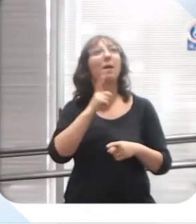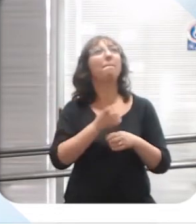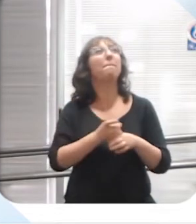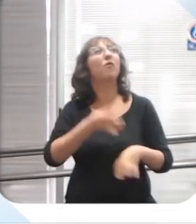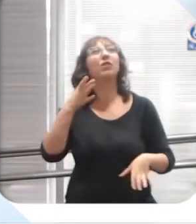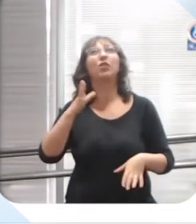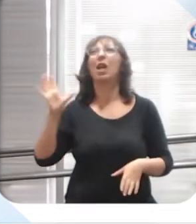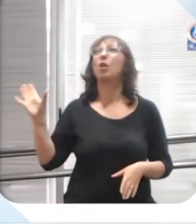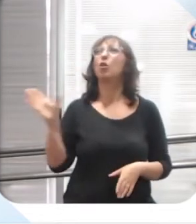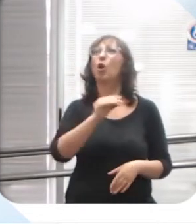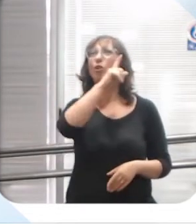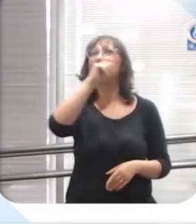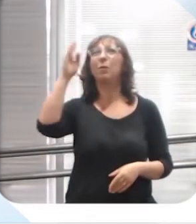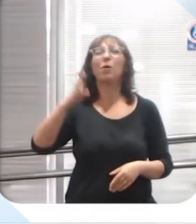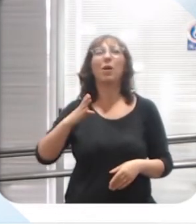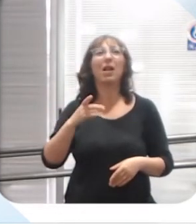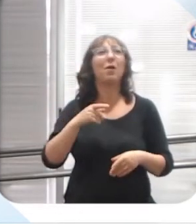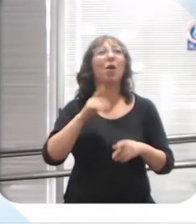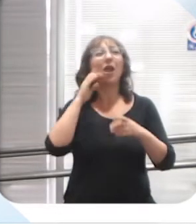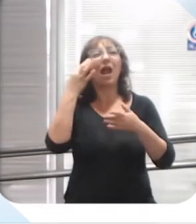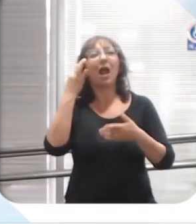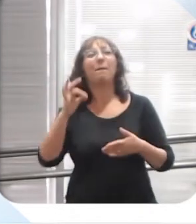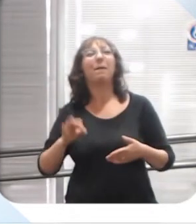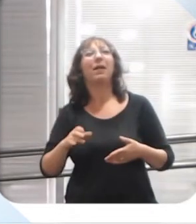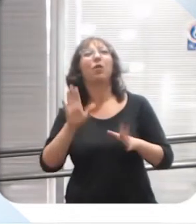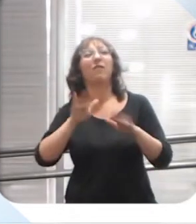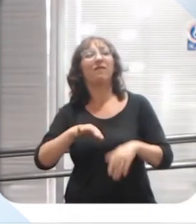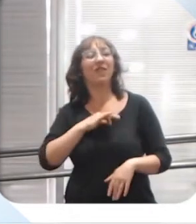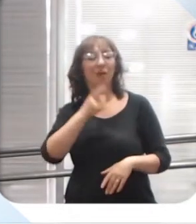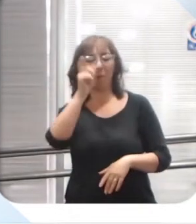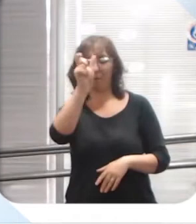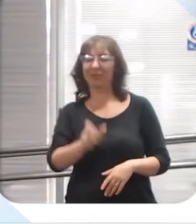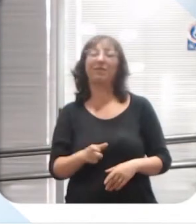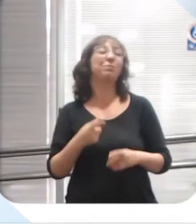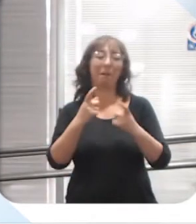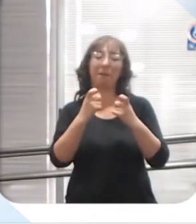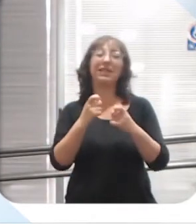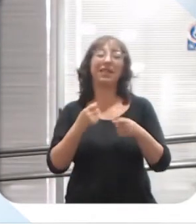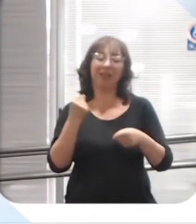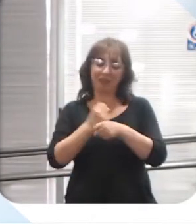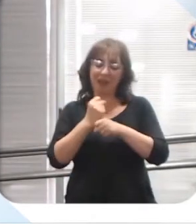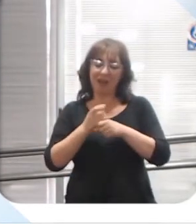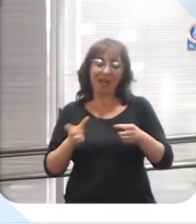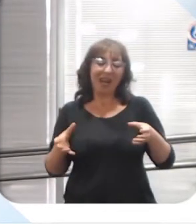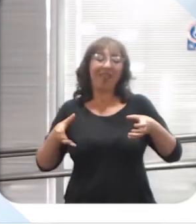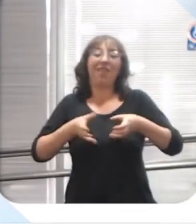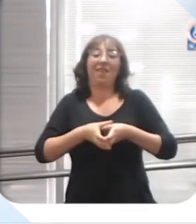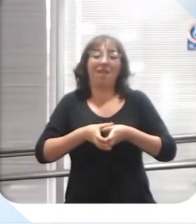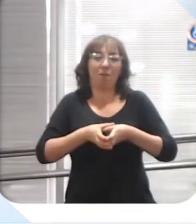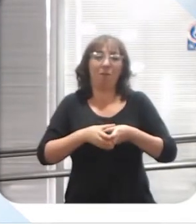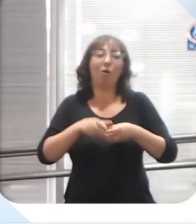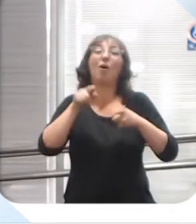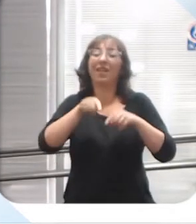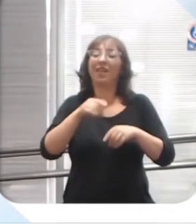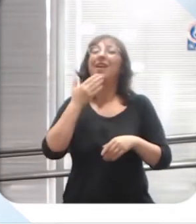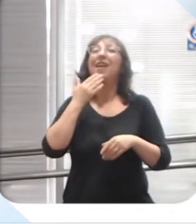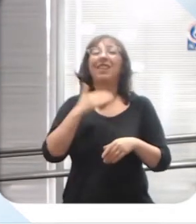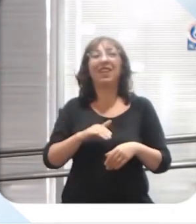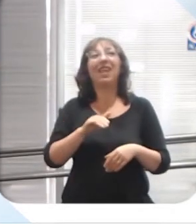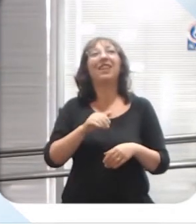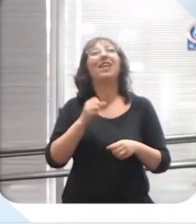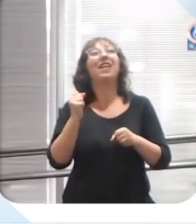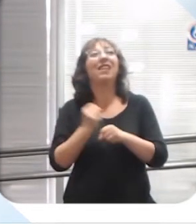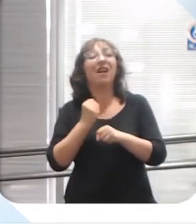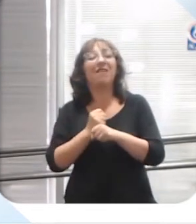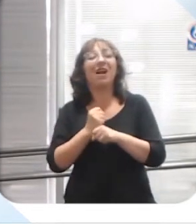que sepa todo y que pueda abarcar todos los aspectos de la vida de una persona, por lo tanto necesitamos trabajar en interdisciplina y entendiendo lo que es realmente